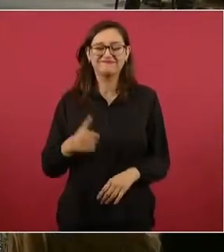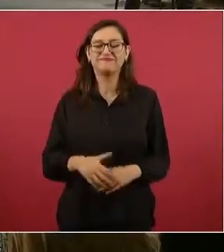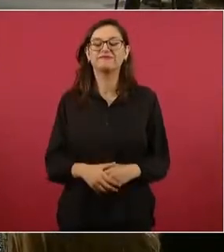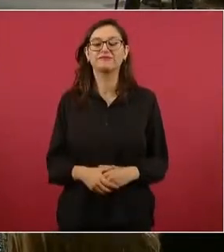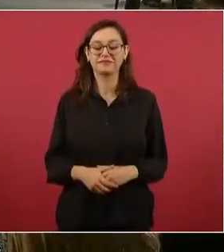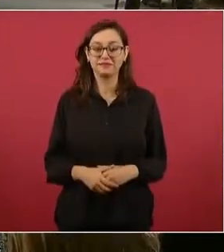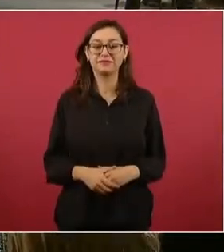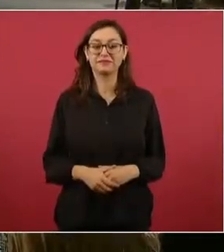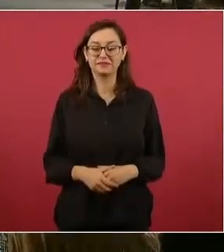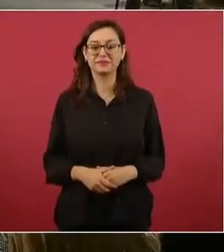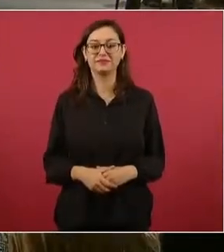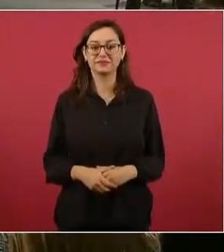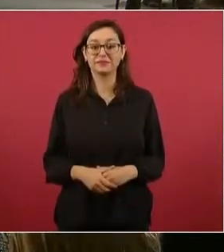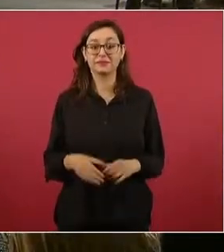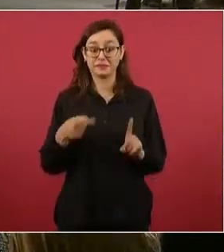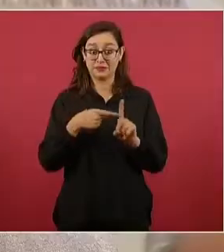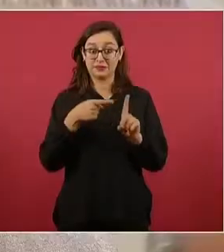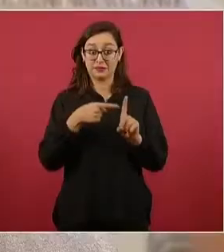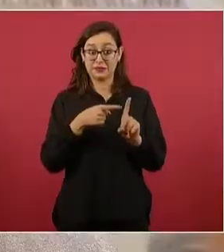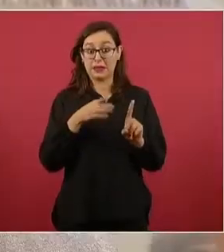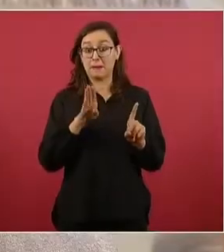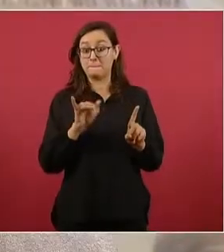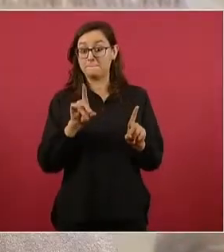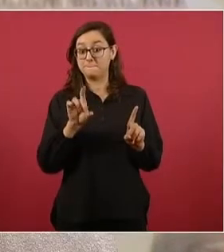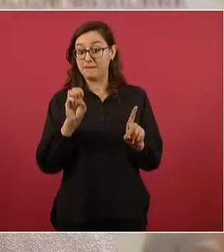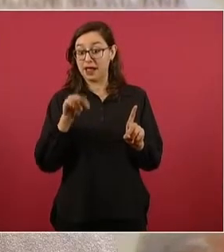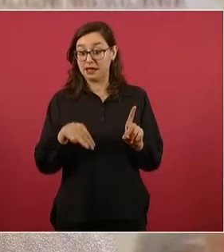es muy amigo del presidente Biden.